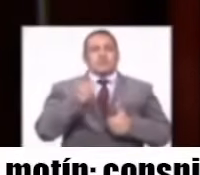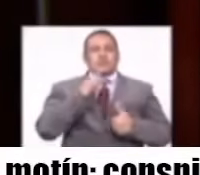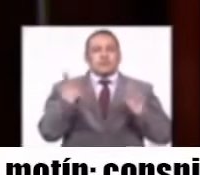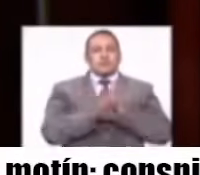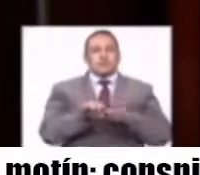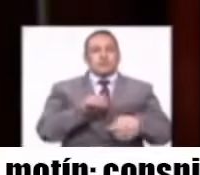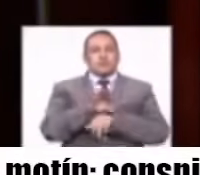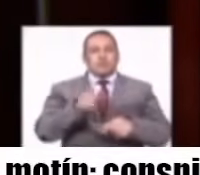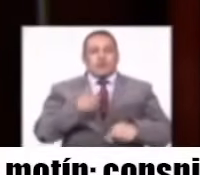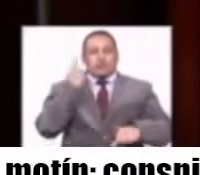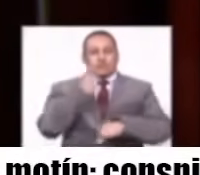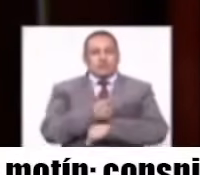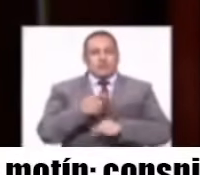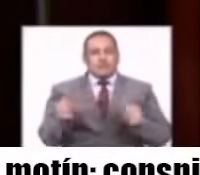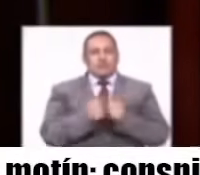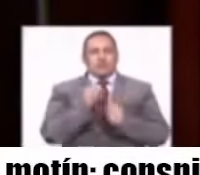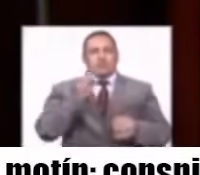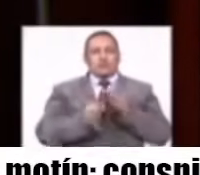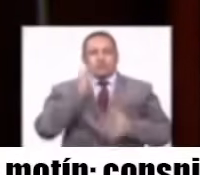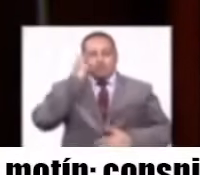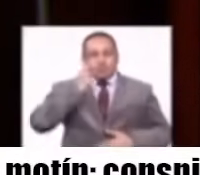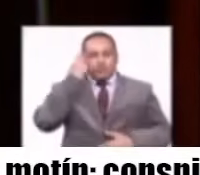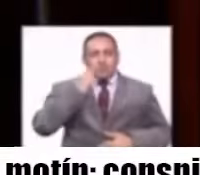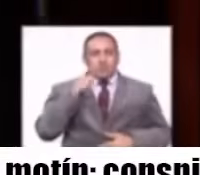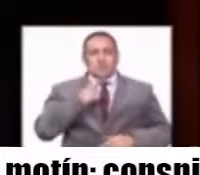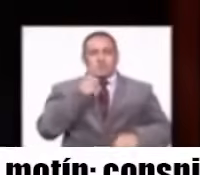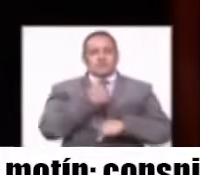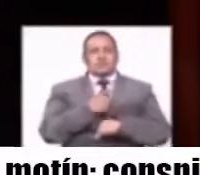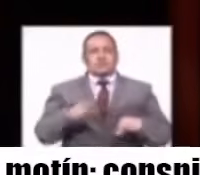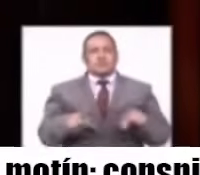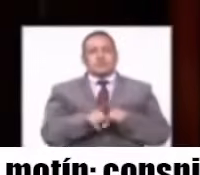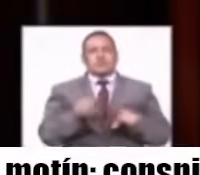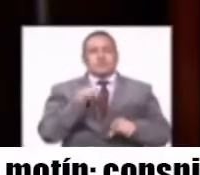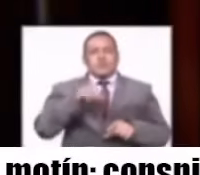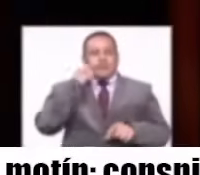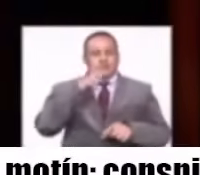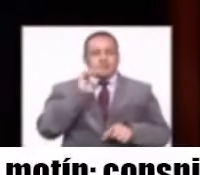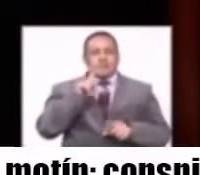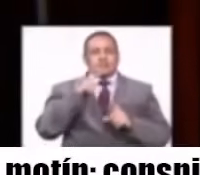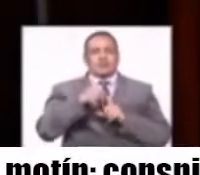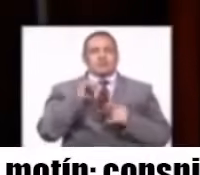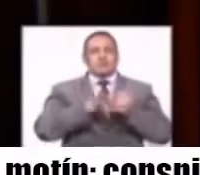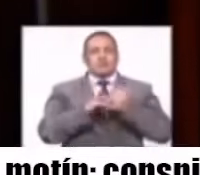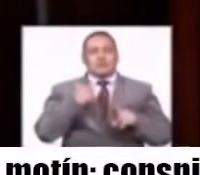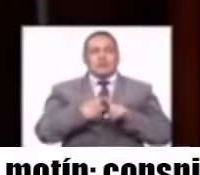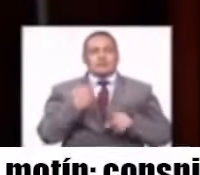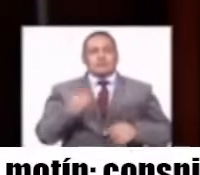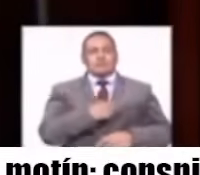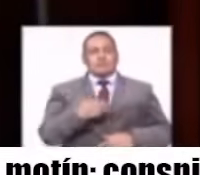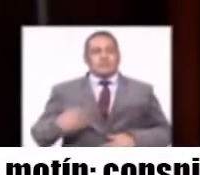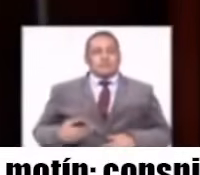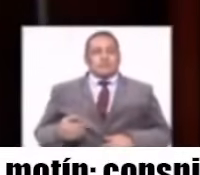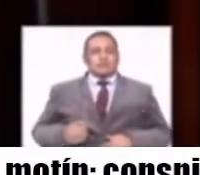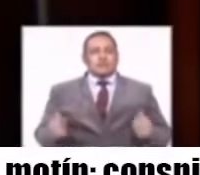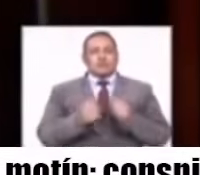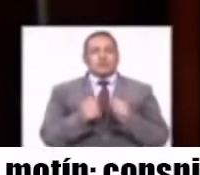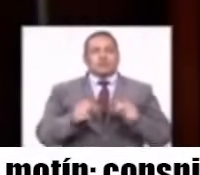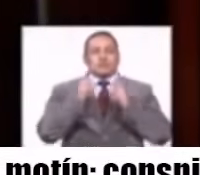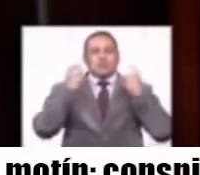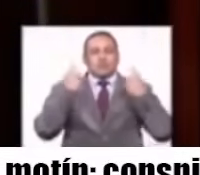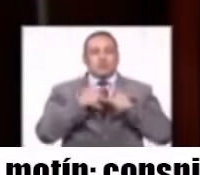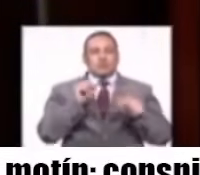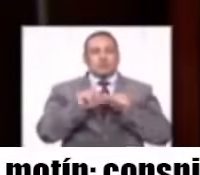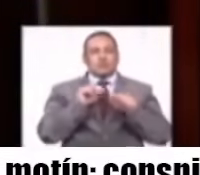se recomienda acusar vía juicio político al denunciado Aníbal Torres, expresidente del Consejo de Ministros, por la infracción de